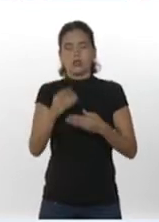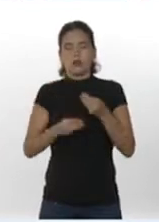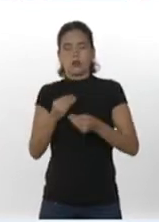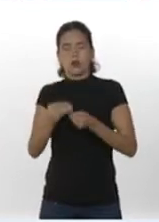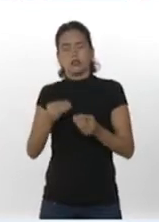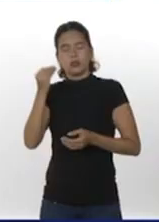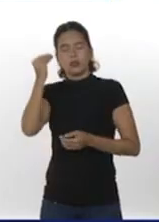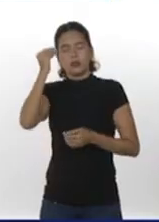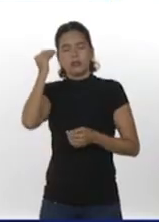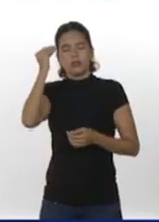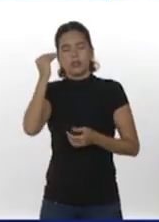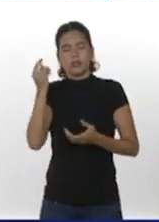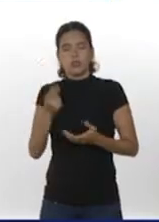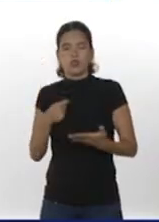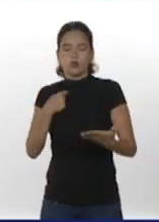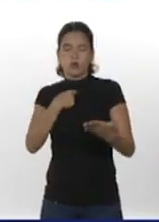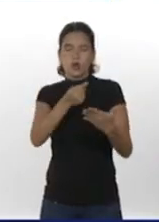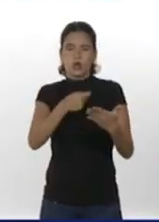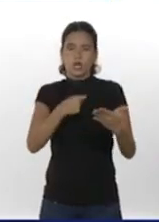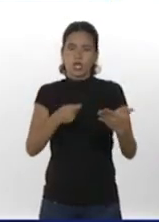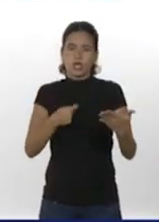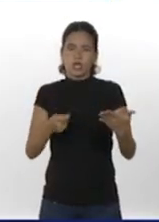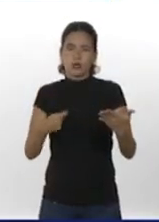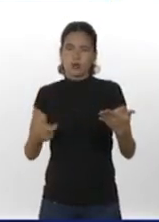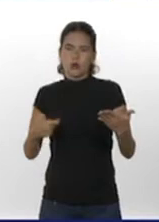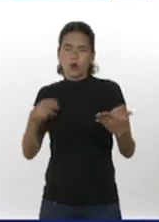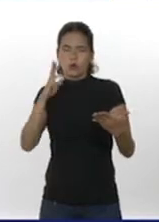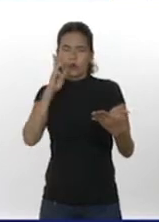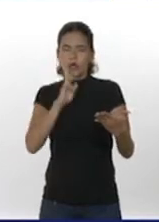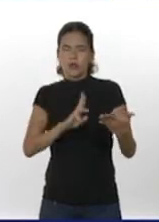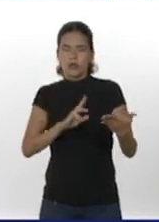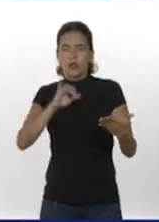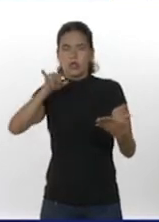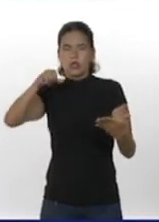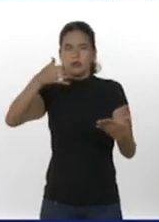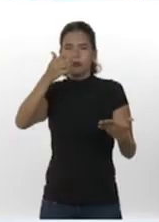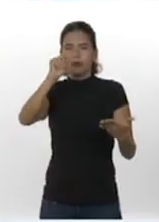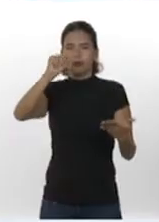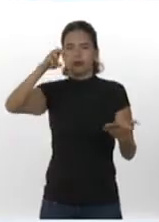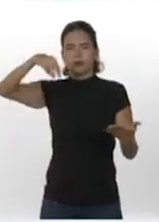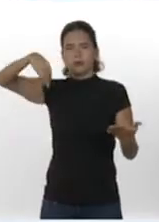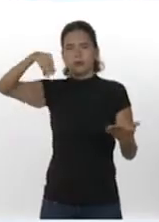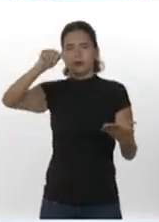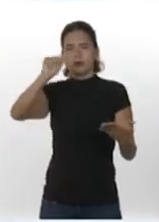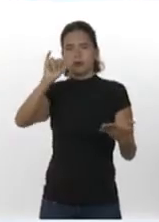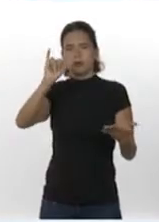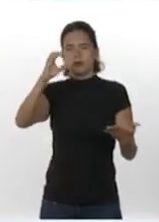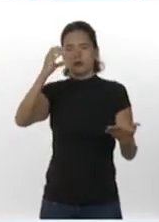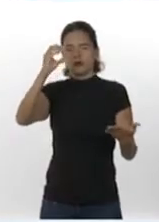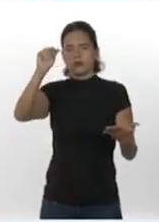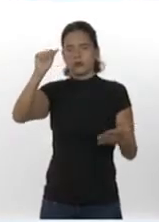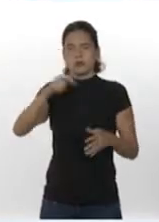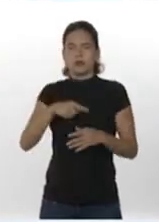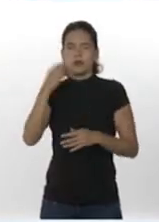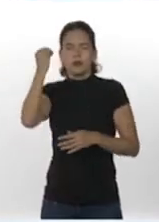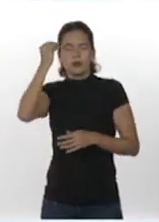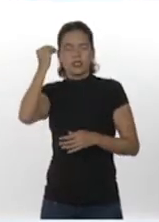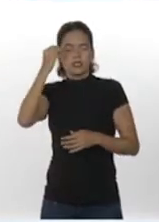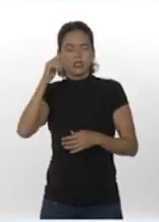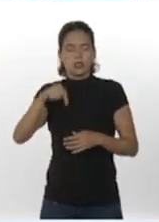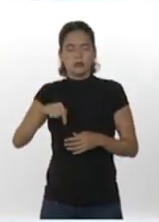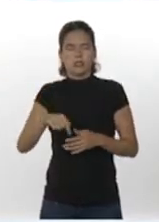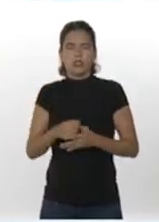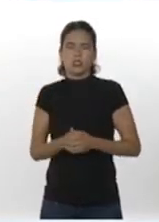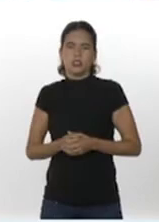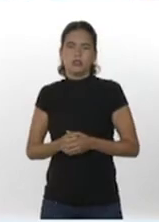reflexión sobre la Carta de Jamaica, que nos da para reflexionar en el presente.